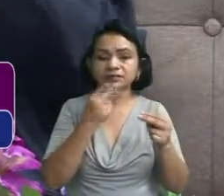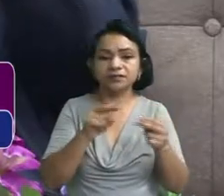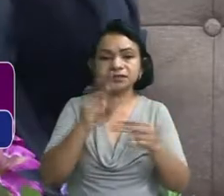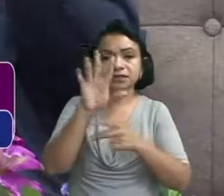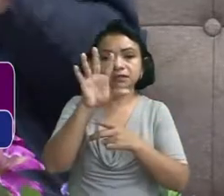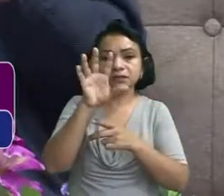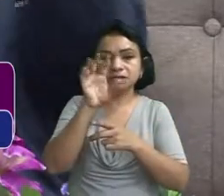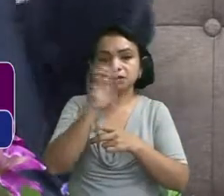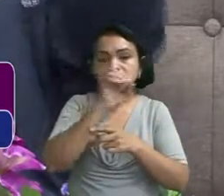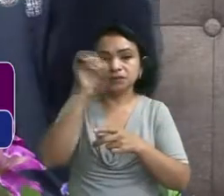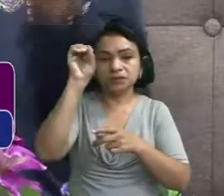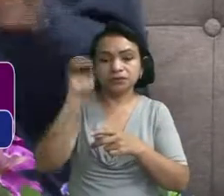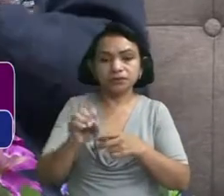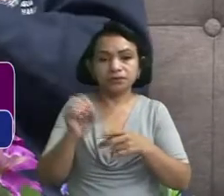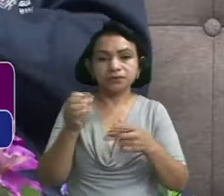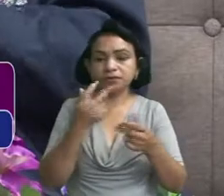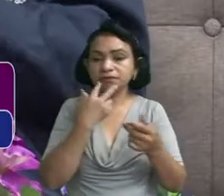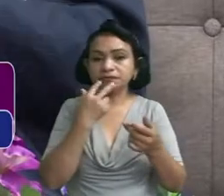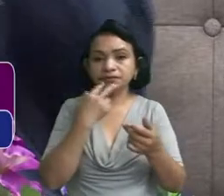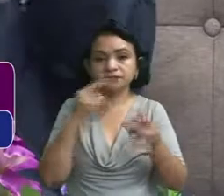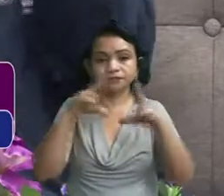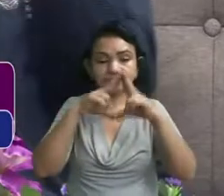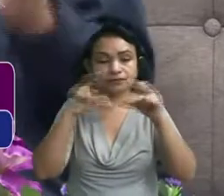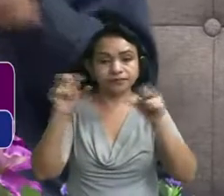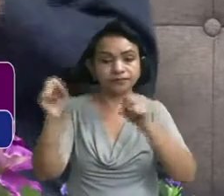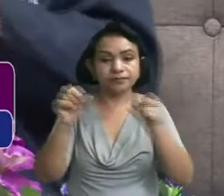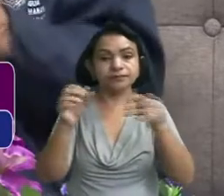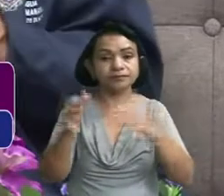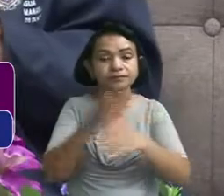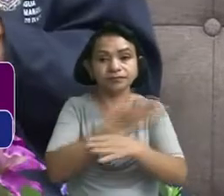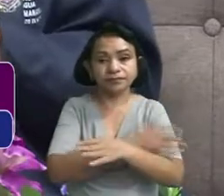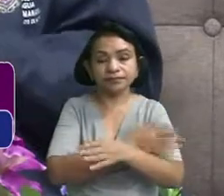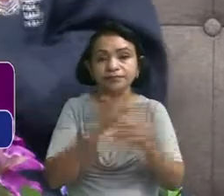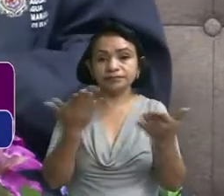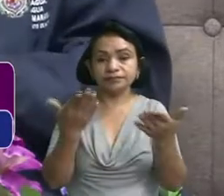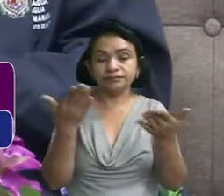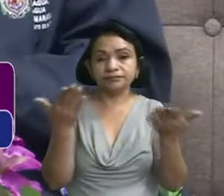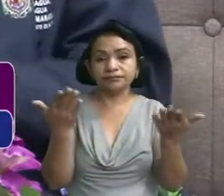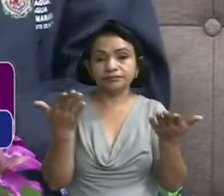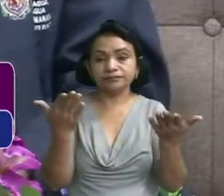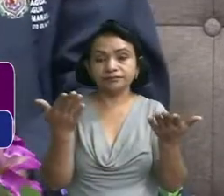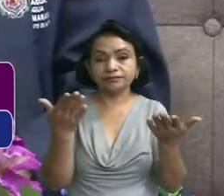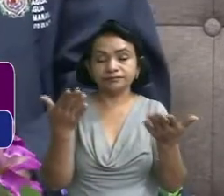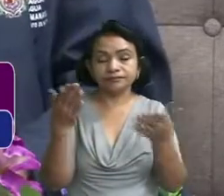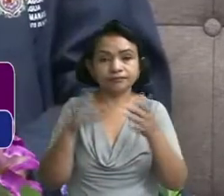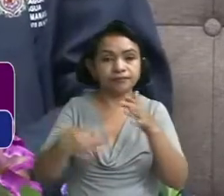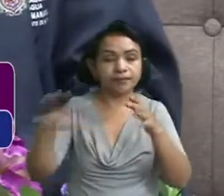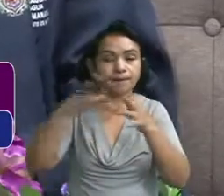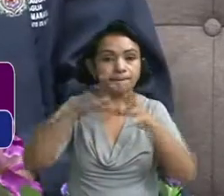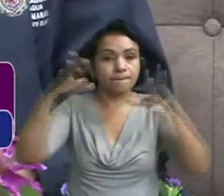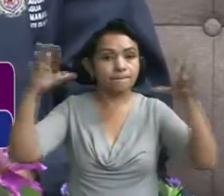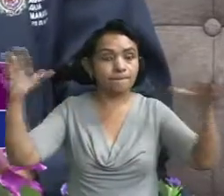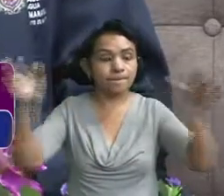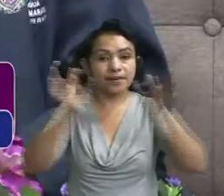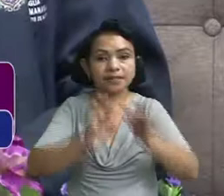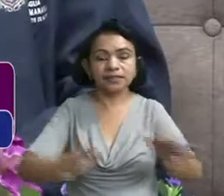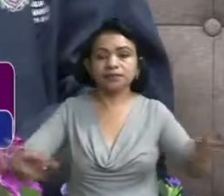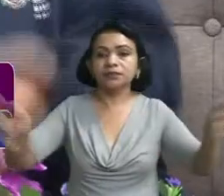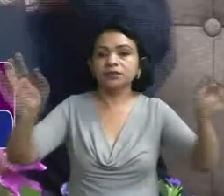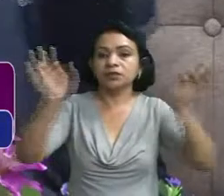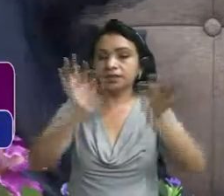50% de las naciones que Nicaragua tenía relaciones en aquel momento. Con la revolución, se ampliaron y diversificaron de manera